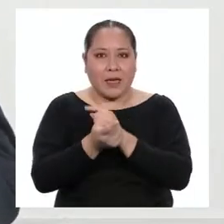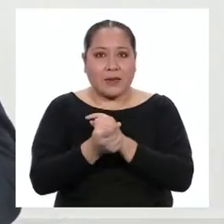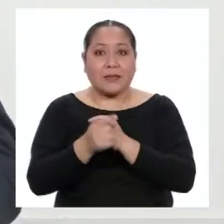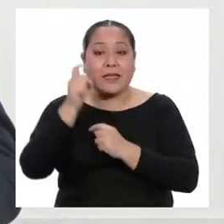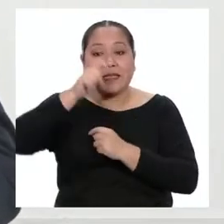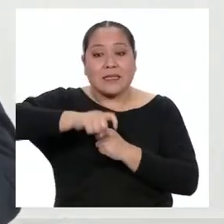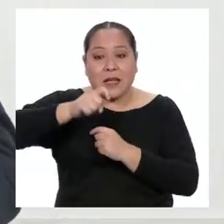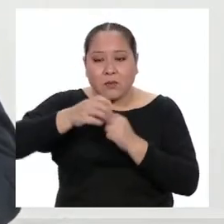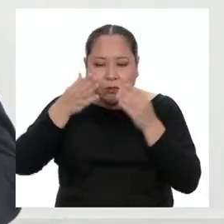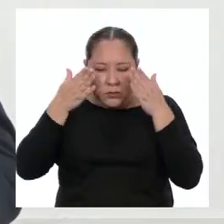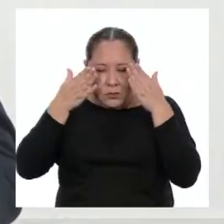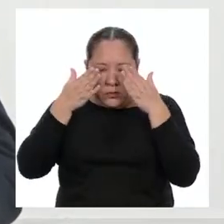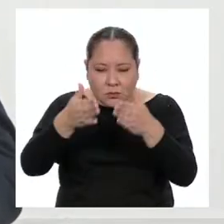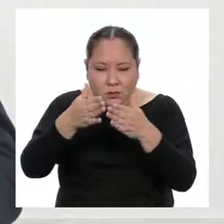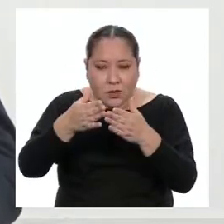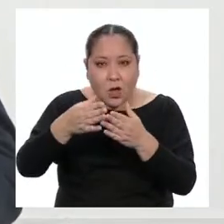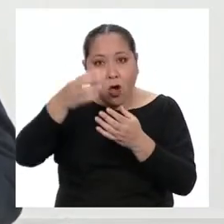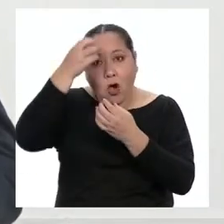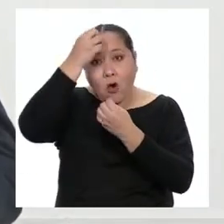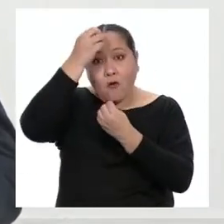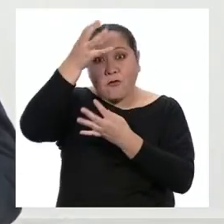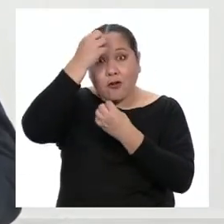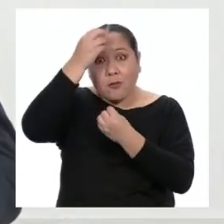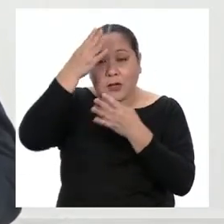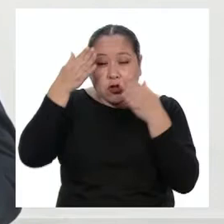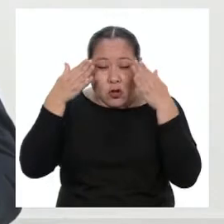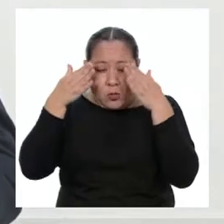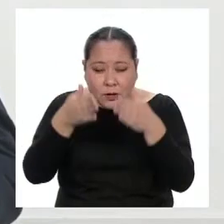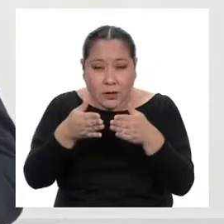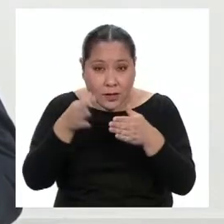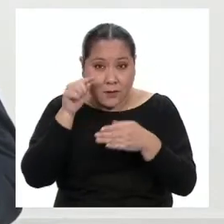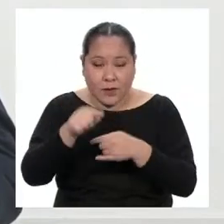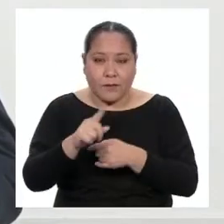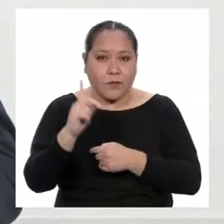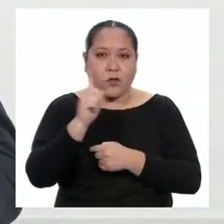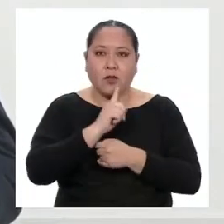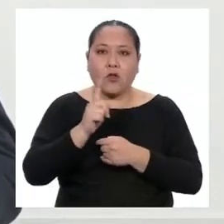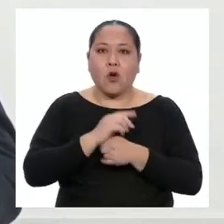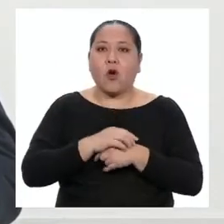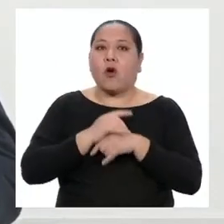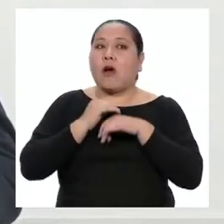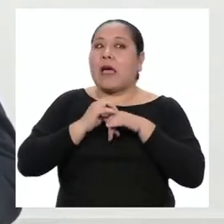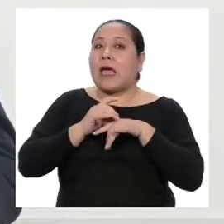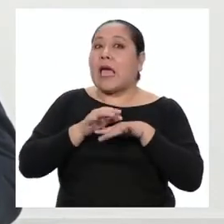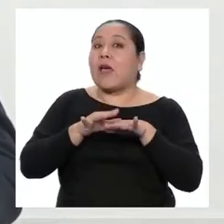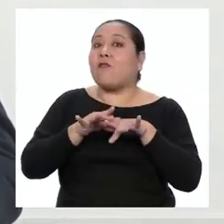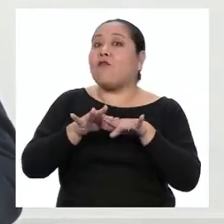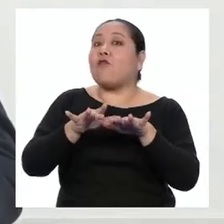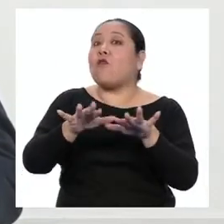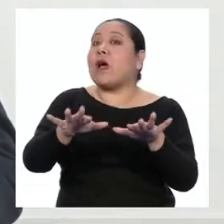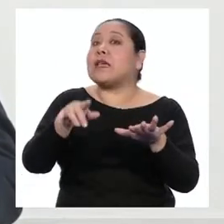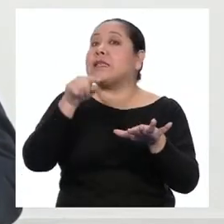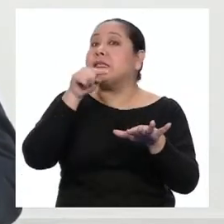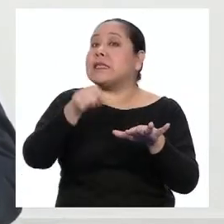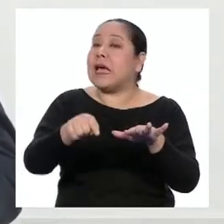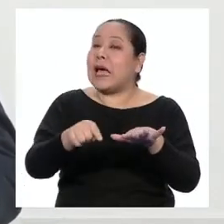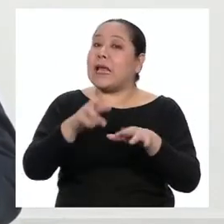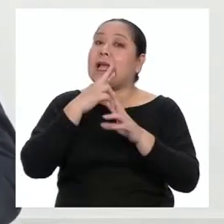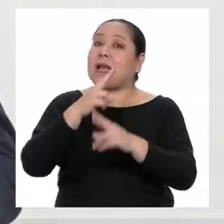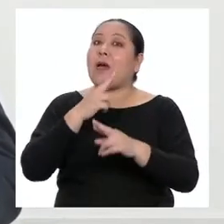que tratar de obtener información objetiva, es decir, no influenciar las respuestas de las